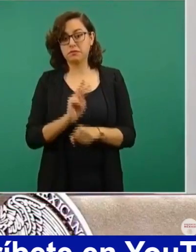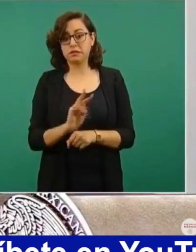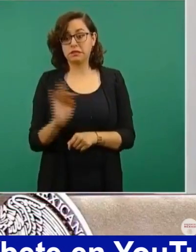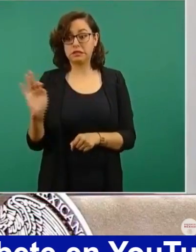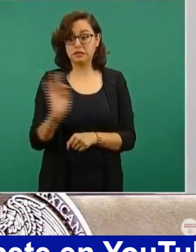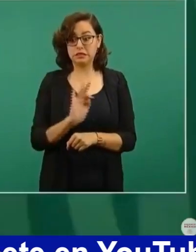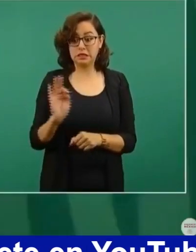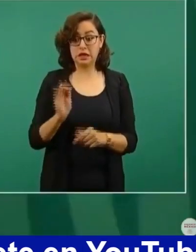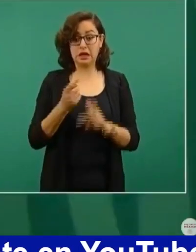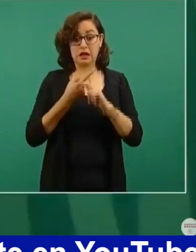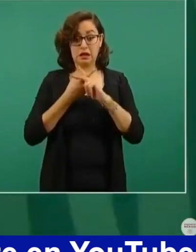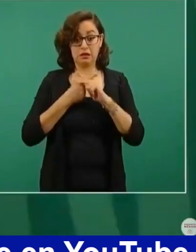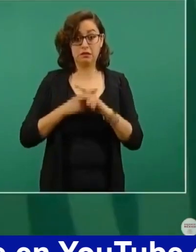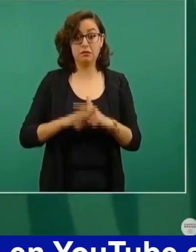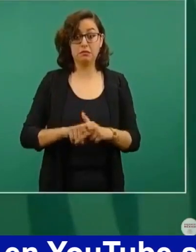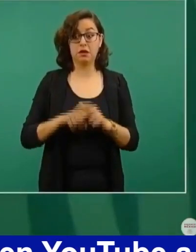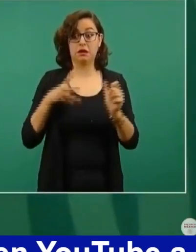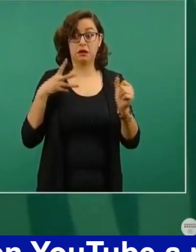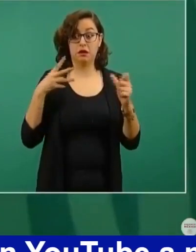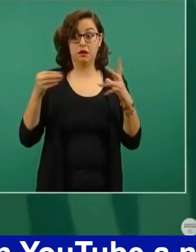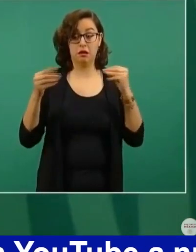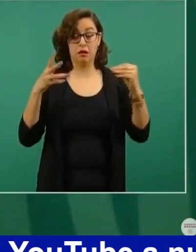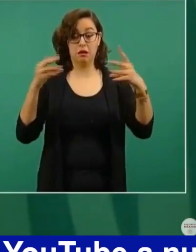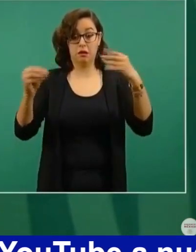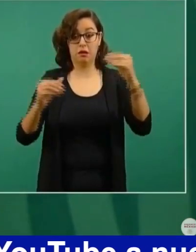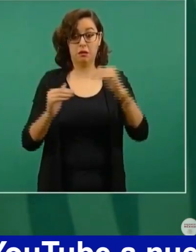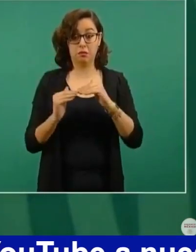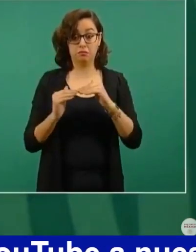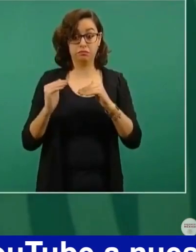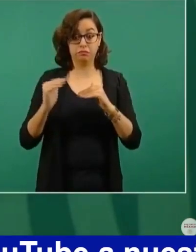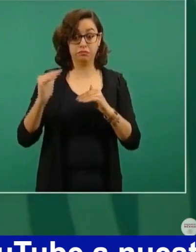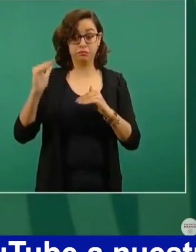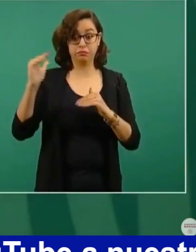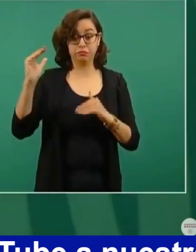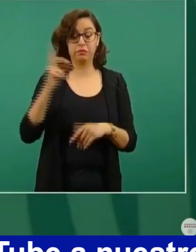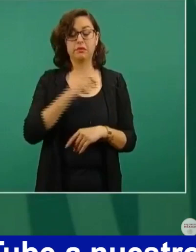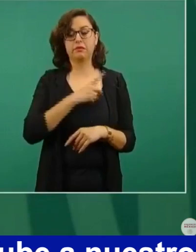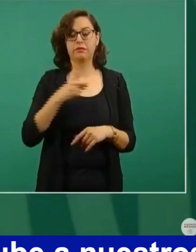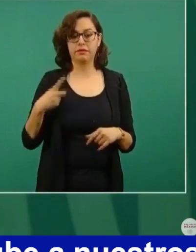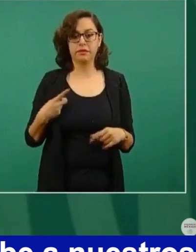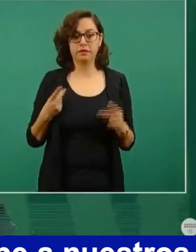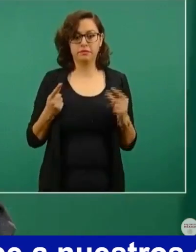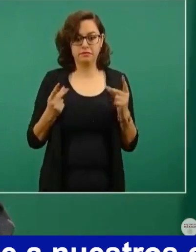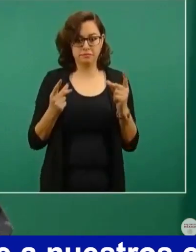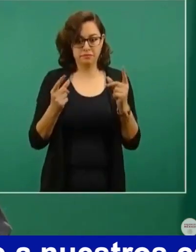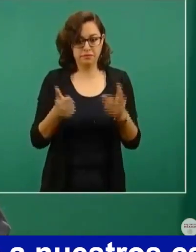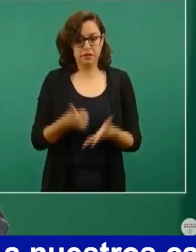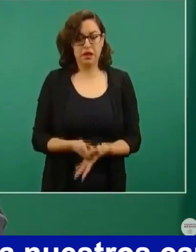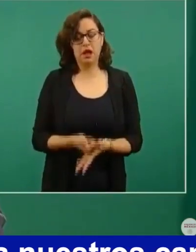algún rebrote para reaccionar ante ello. Y para prevenirlo es que se cambió la